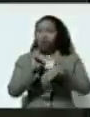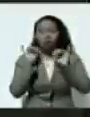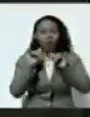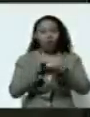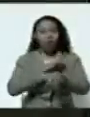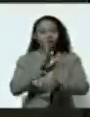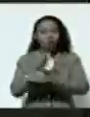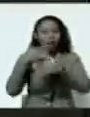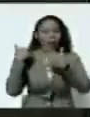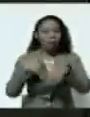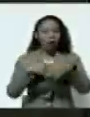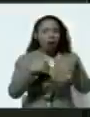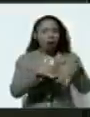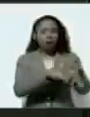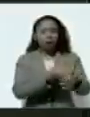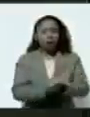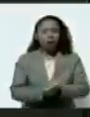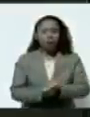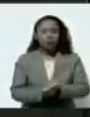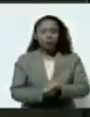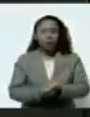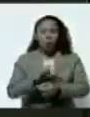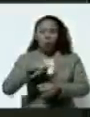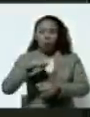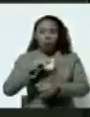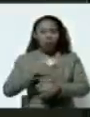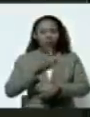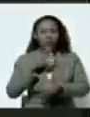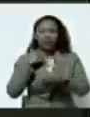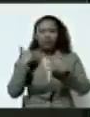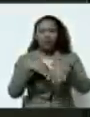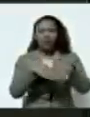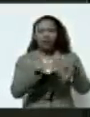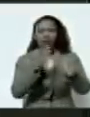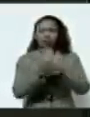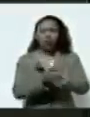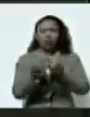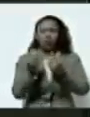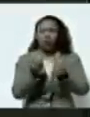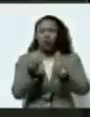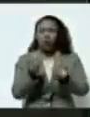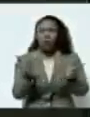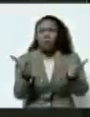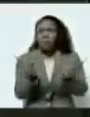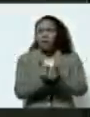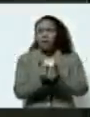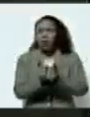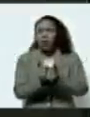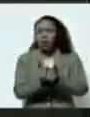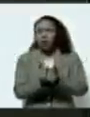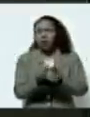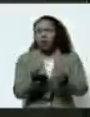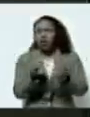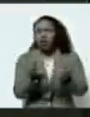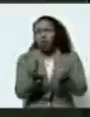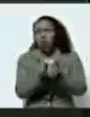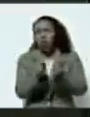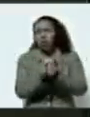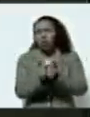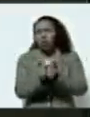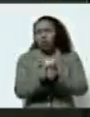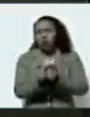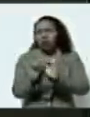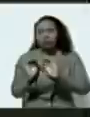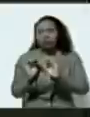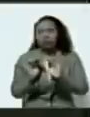vaya a una marcha, que ahorita no pueden llamarse marcha, ¿cómo llamarlo? Pequeño conciábulo. Que usted tenga un pequeño conciábulo como